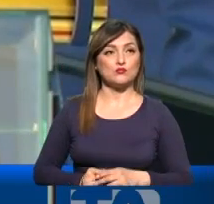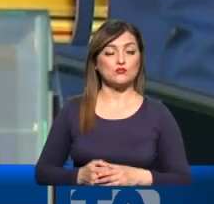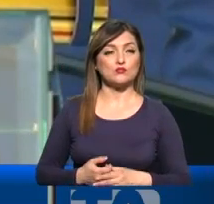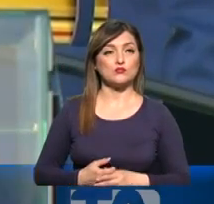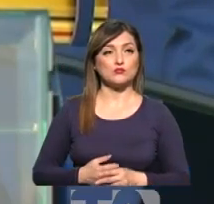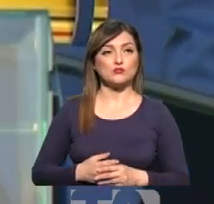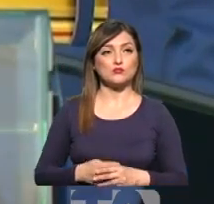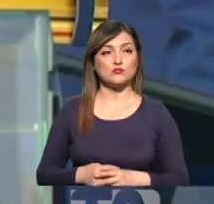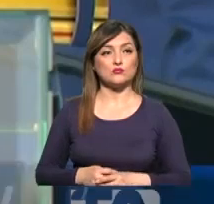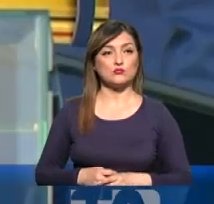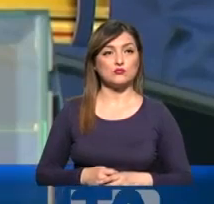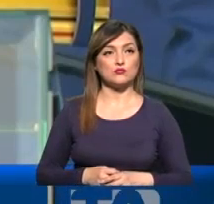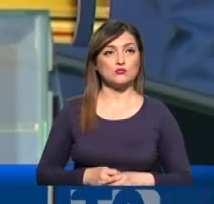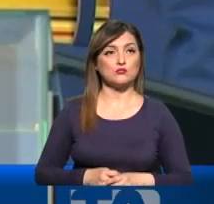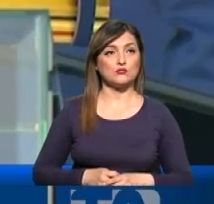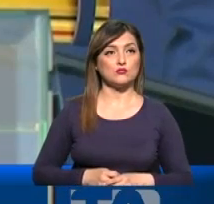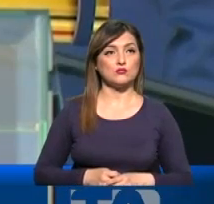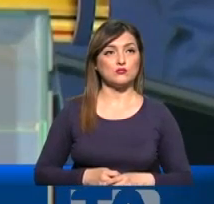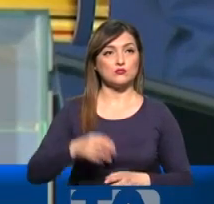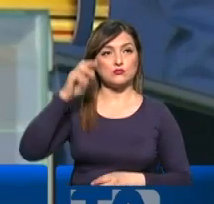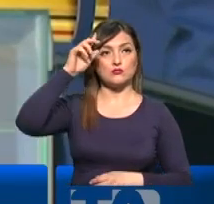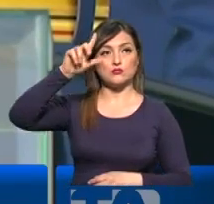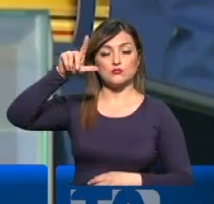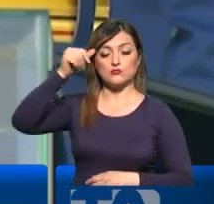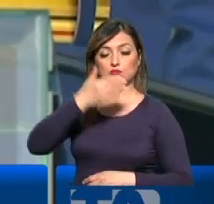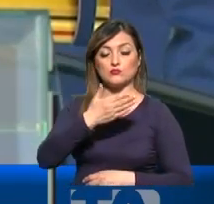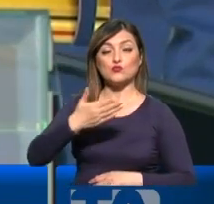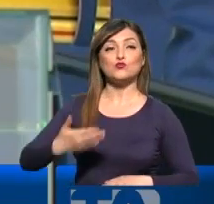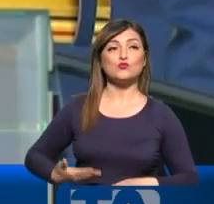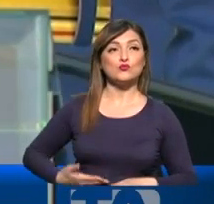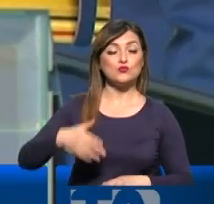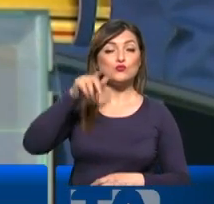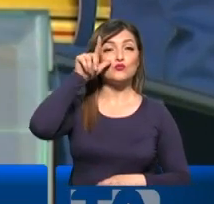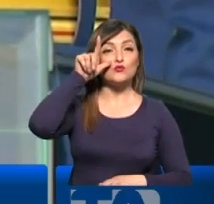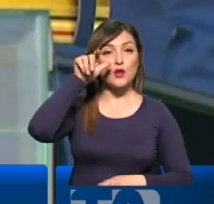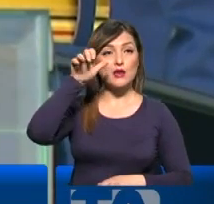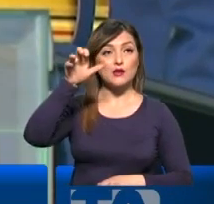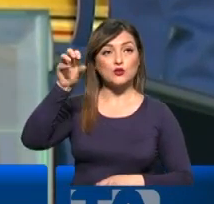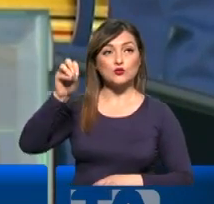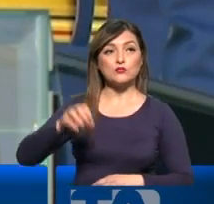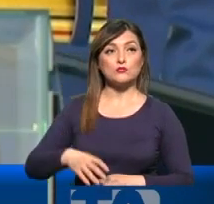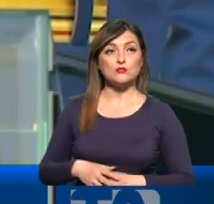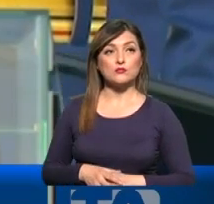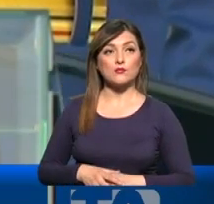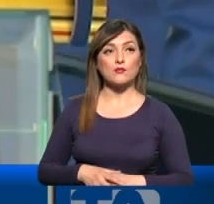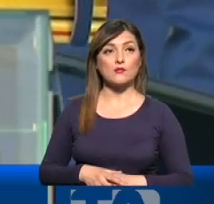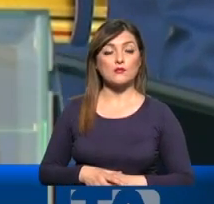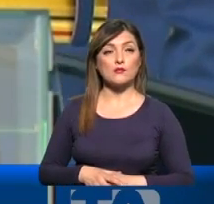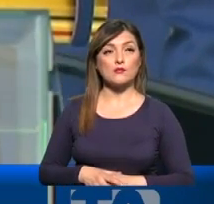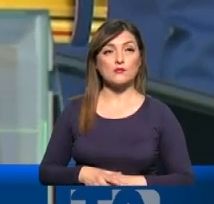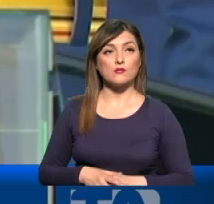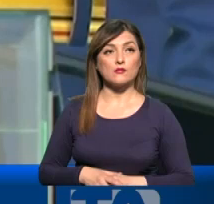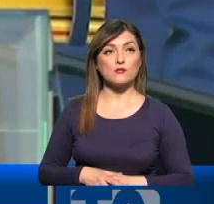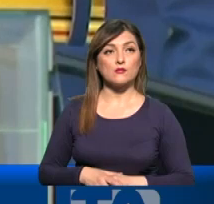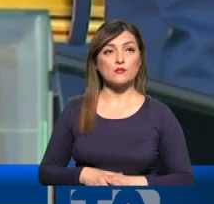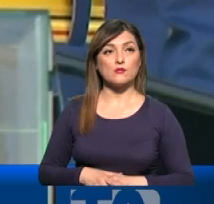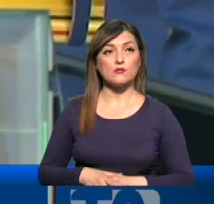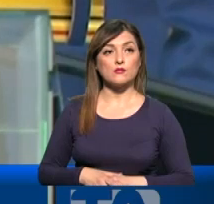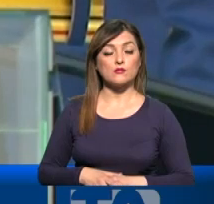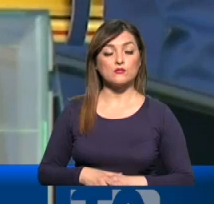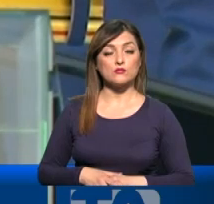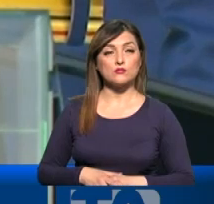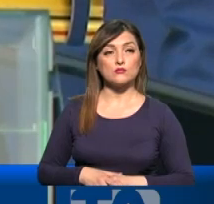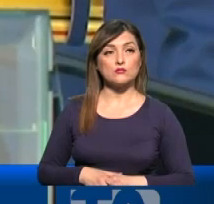El gobierno del presidente Lasso no ha escatimado ni